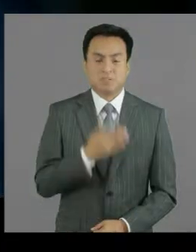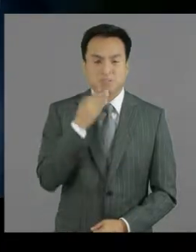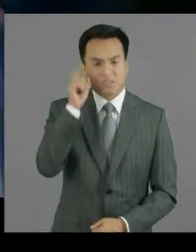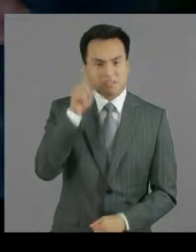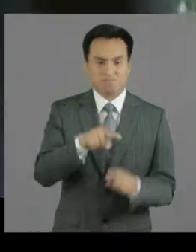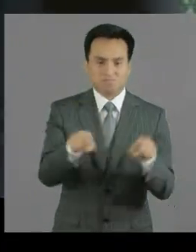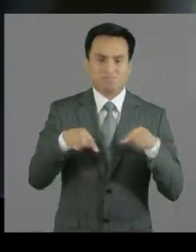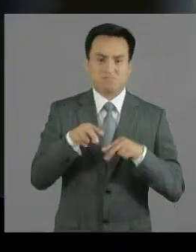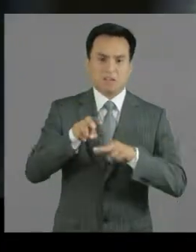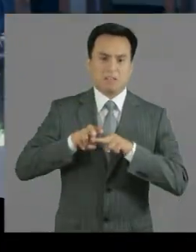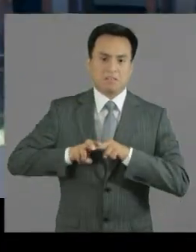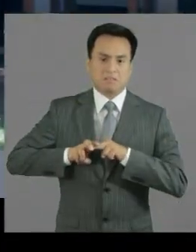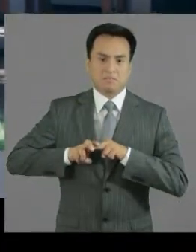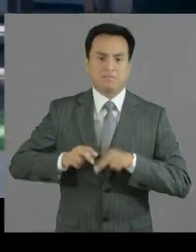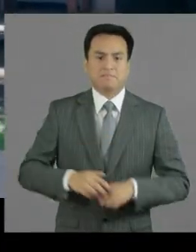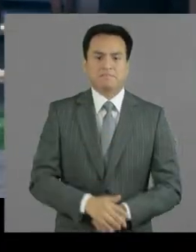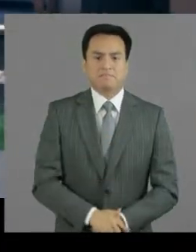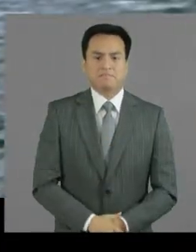y los que prefieren atrás.